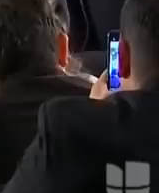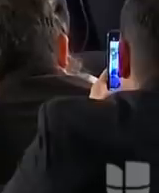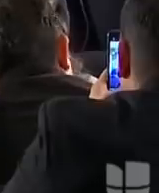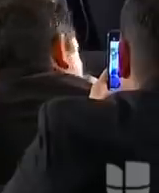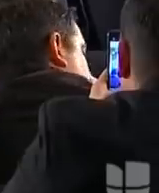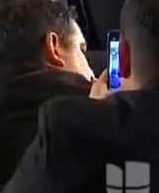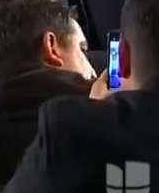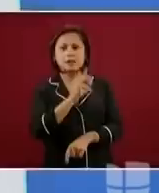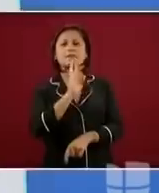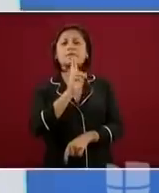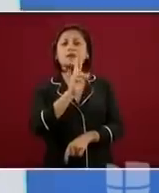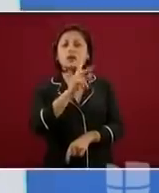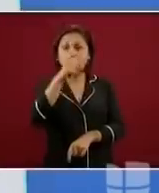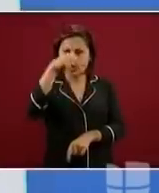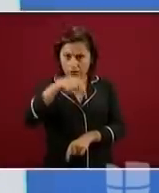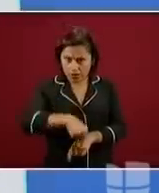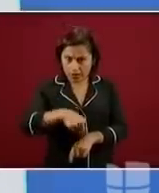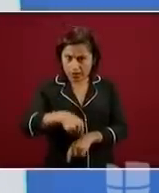diciembre, uh-huh. Y